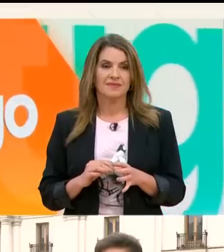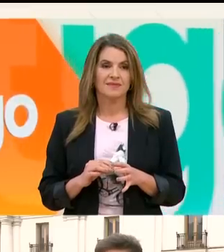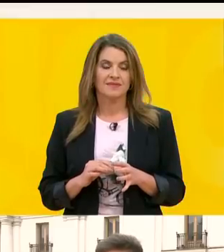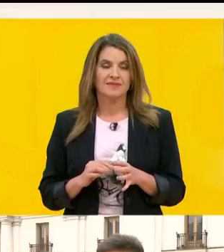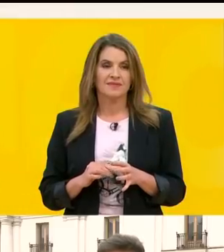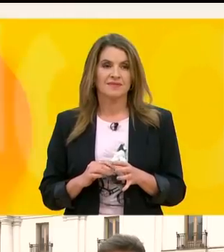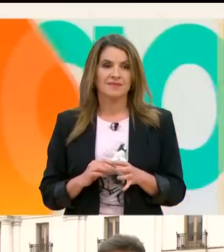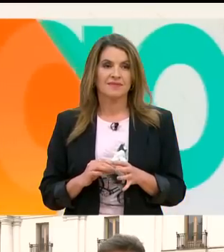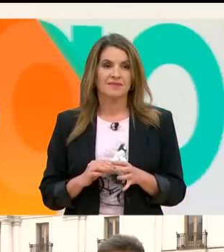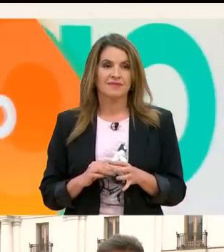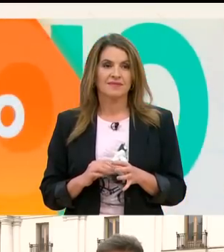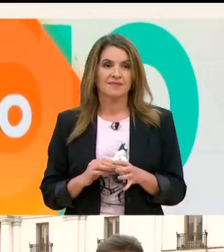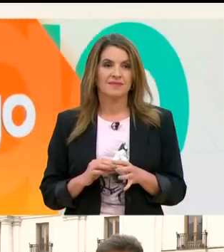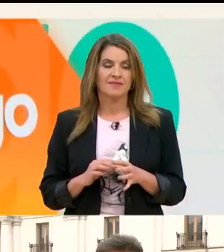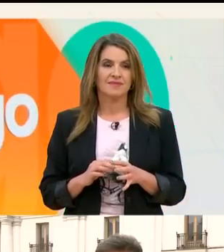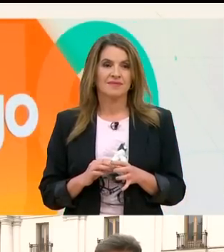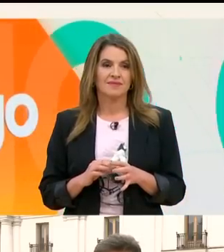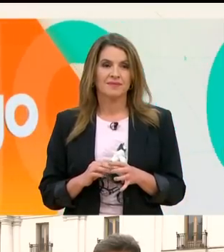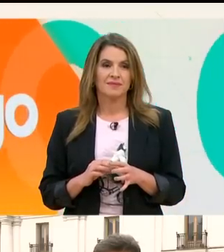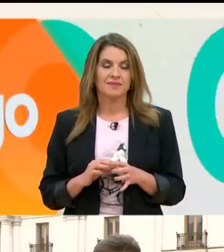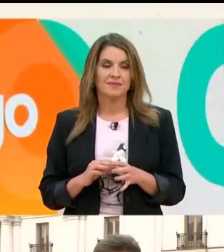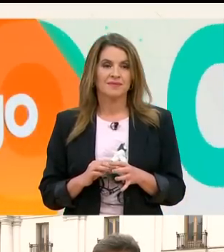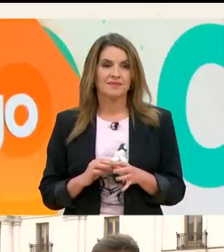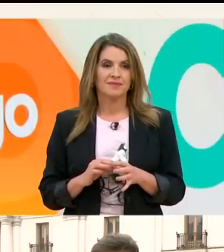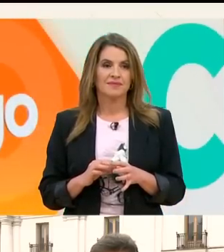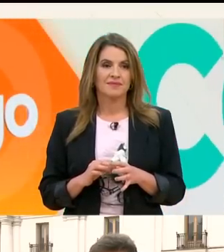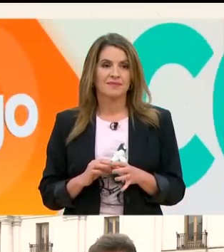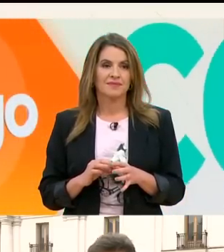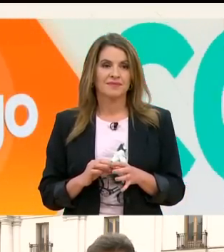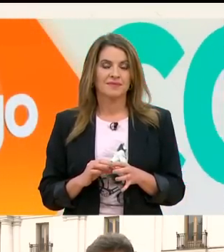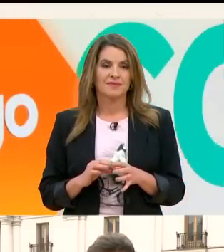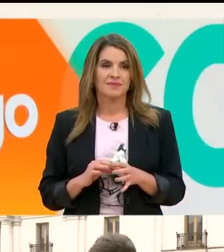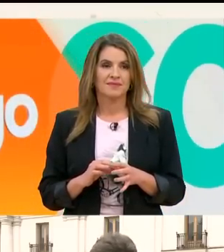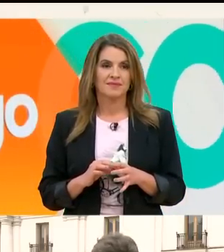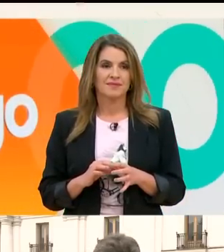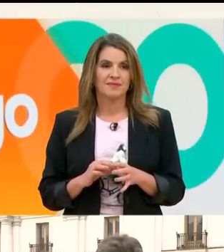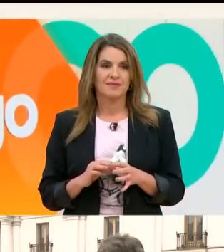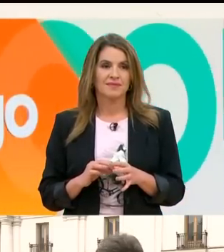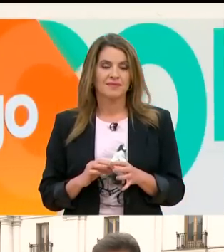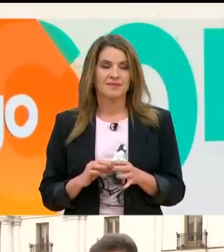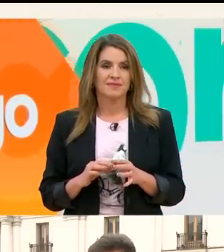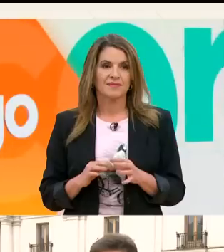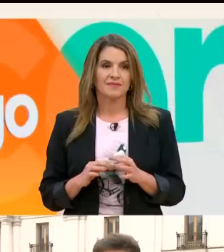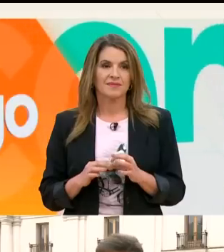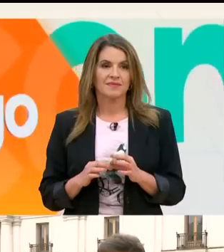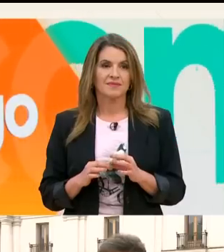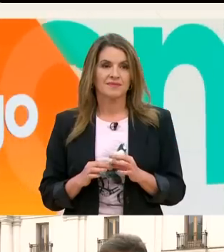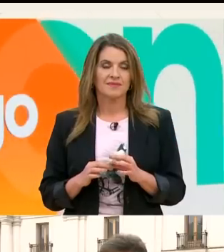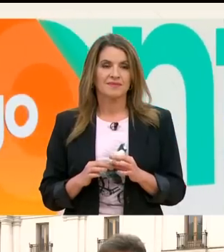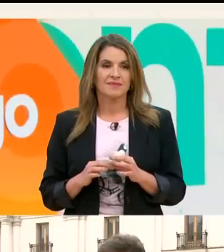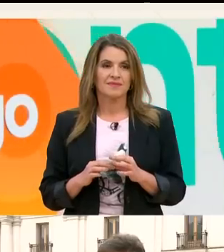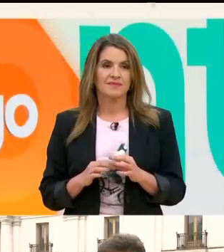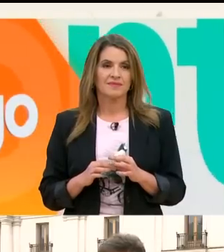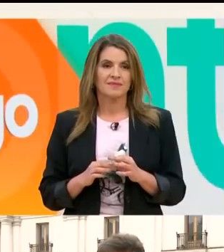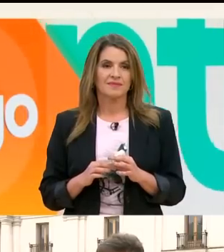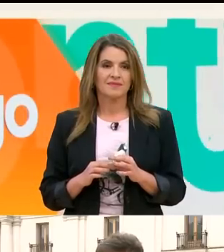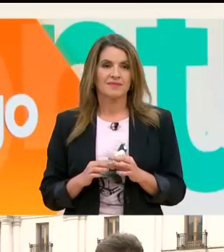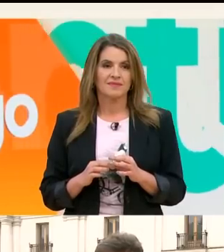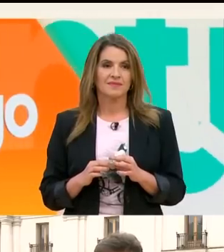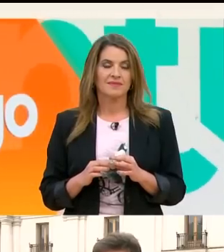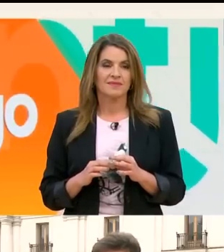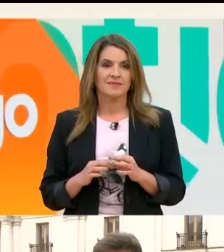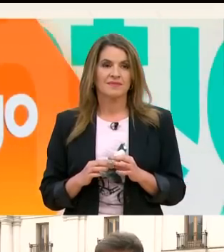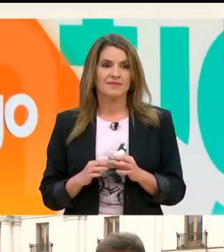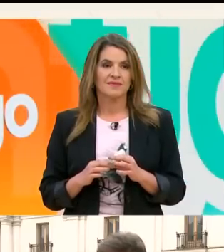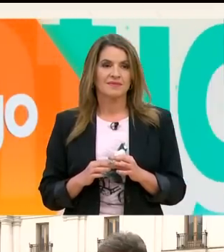Sí, hay un par de cosas que me gustaría repasar de lo que dijeron tanto tú como Julio César. Uno, de cómo la violencia se